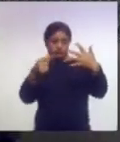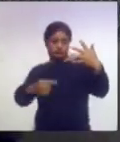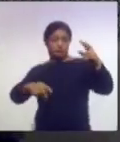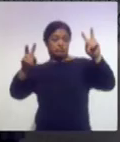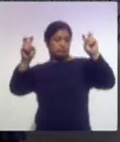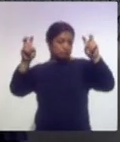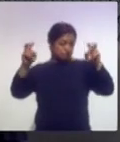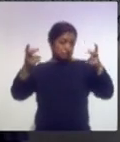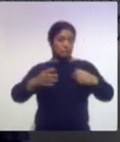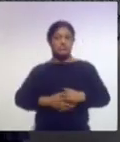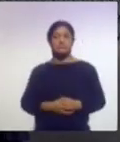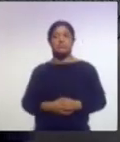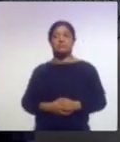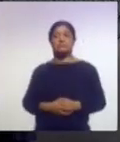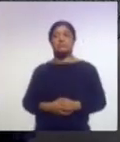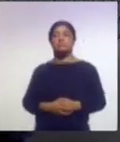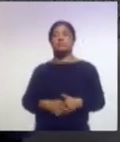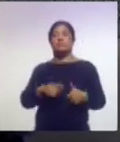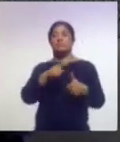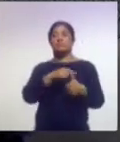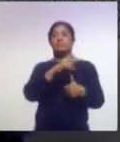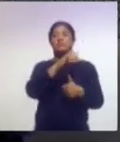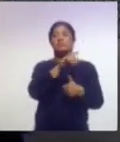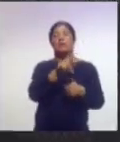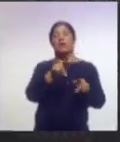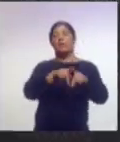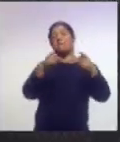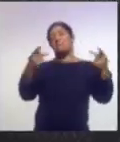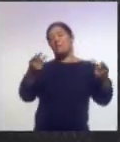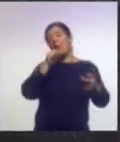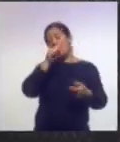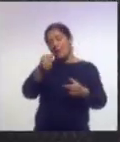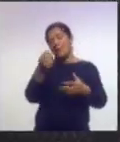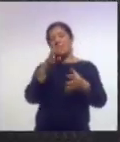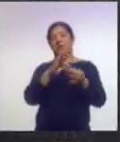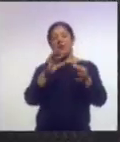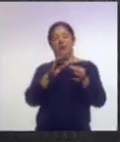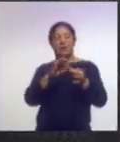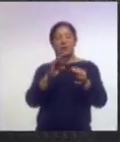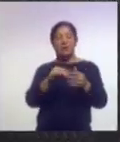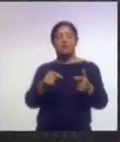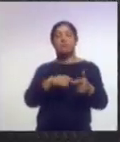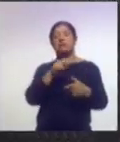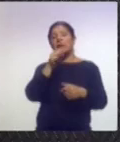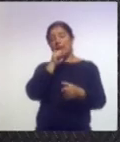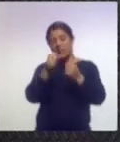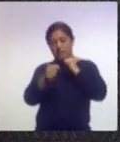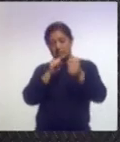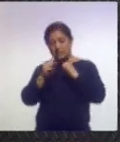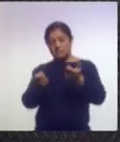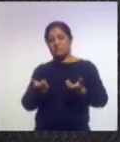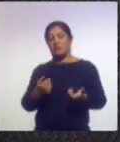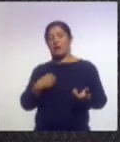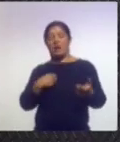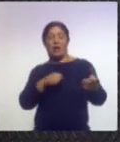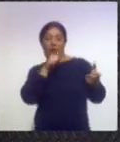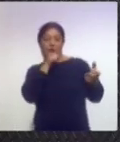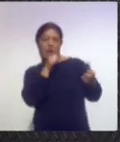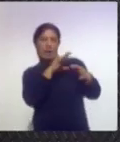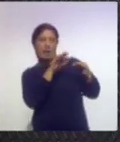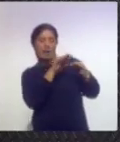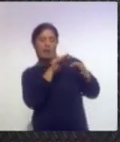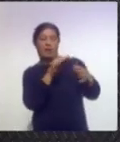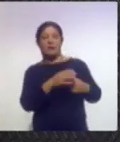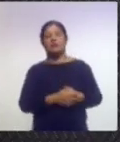interesados es en la crónica, periodismo narrativo, tenemos lo que es la entrevista, el reportaje, tenemos lo que